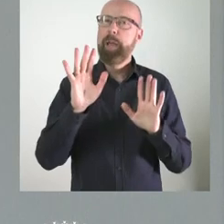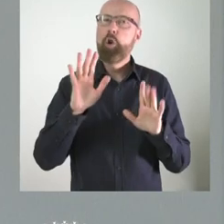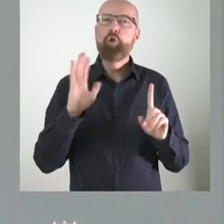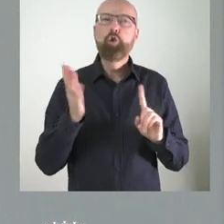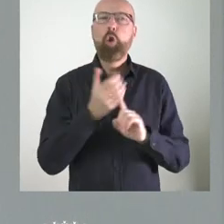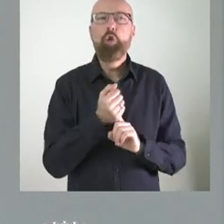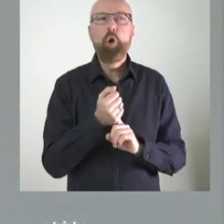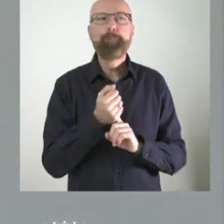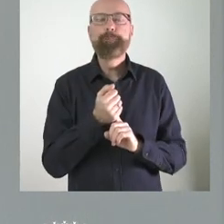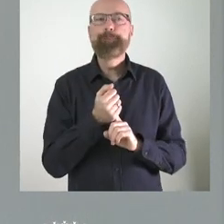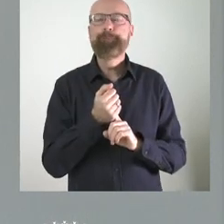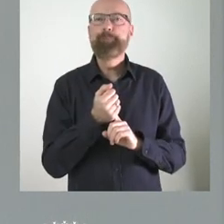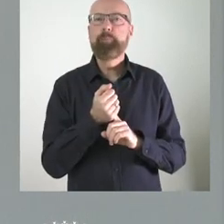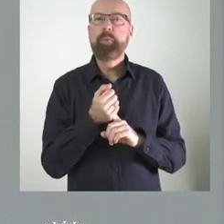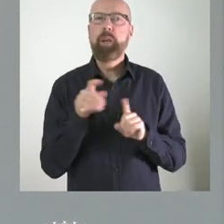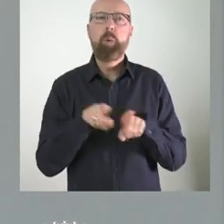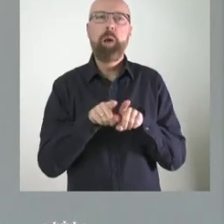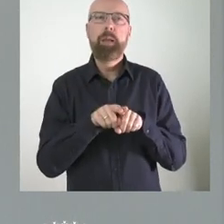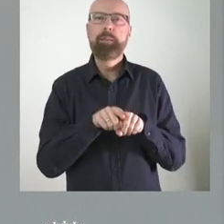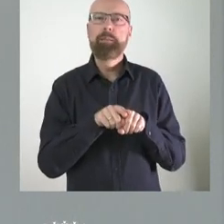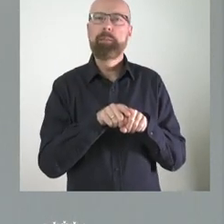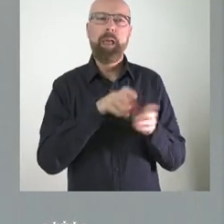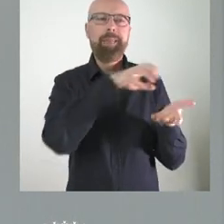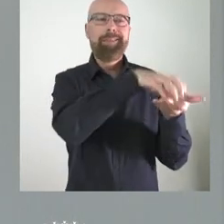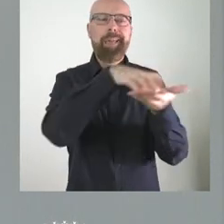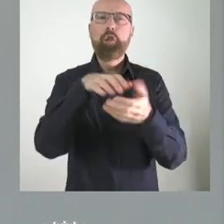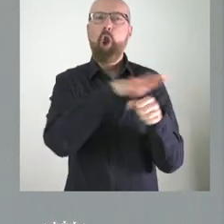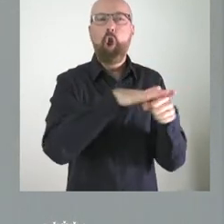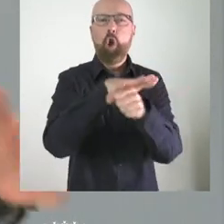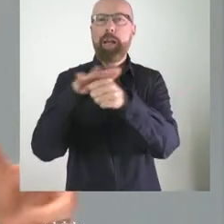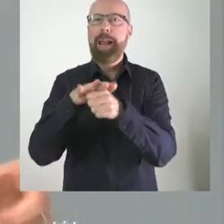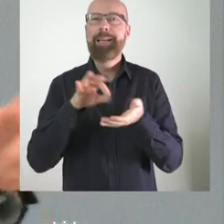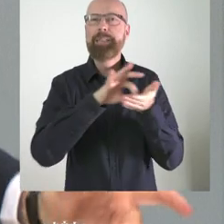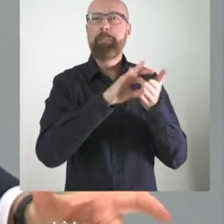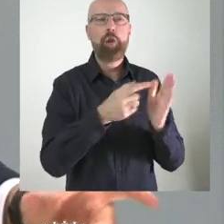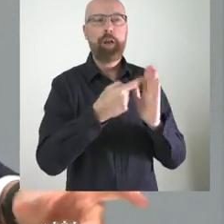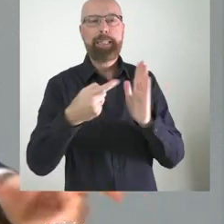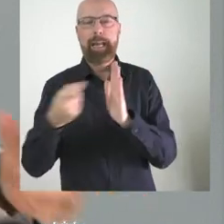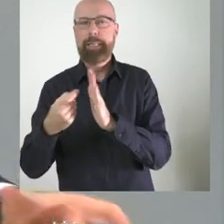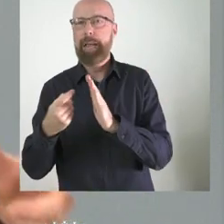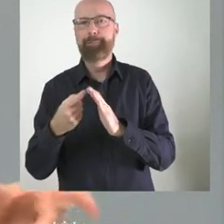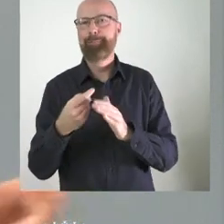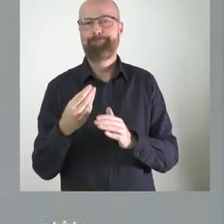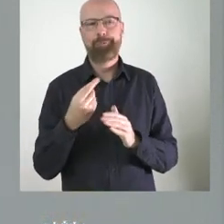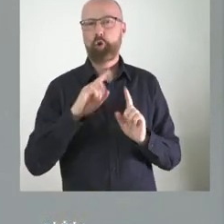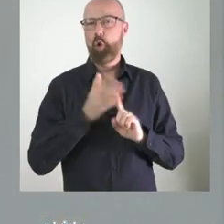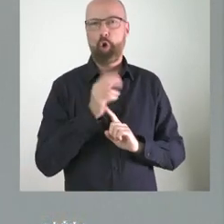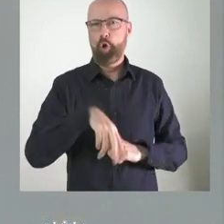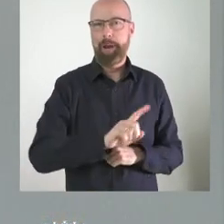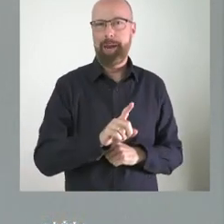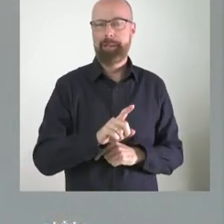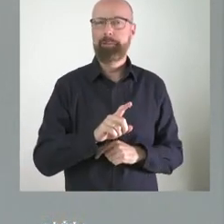es no prestar servicios en los consultores locales la solución es mejorar el número de sanitarios y ahí es en lo que hay que hacer